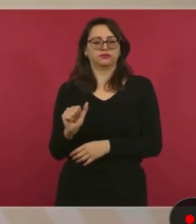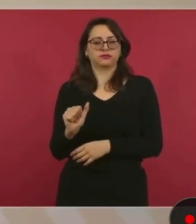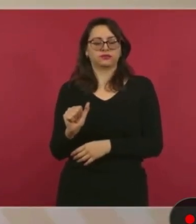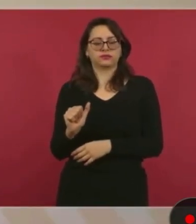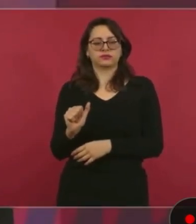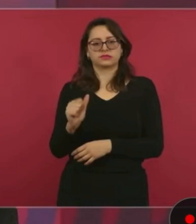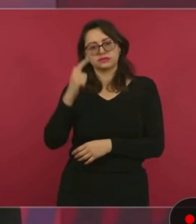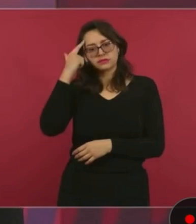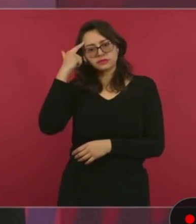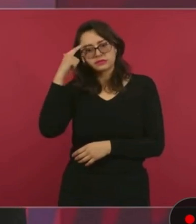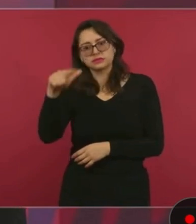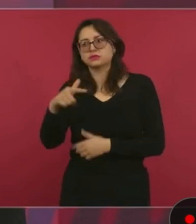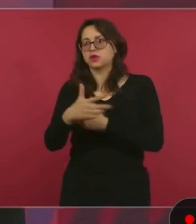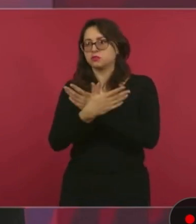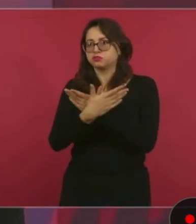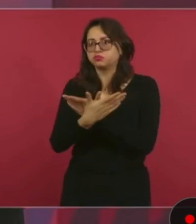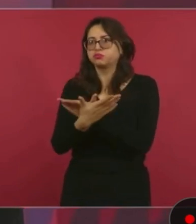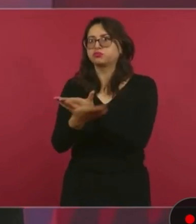ampliar las becas